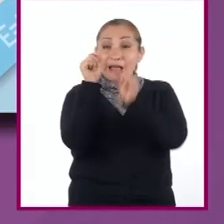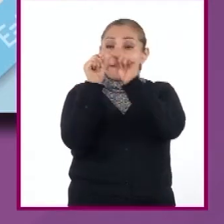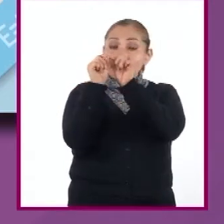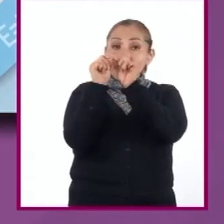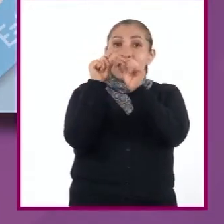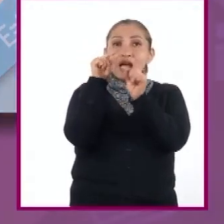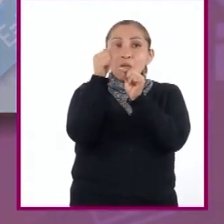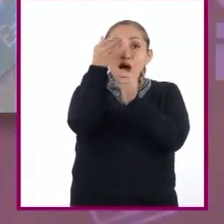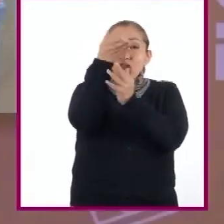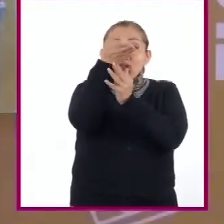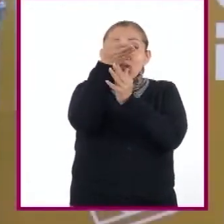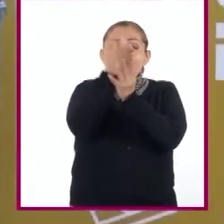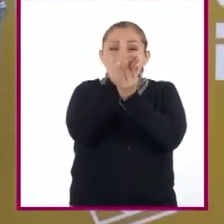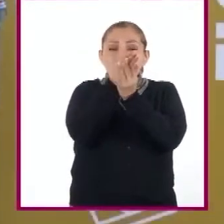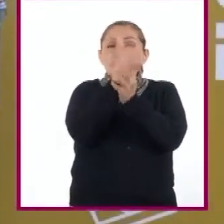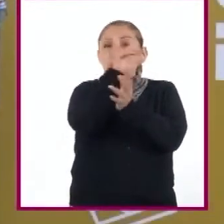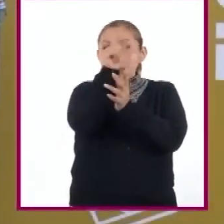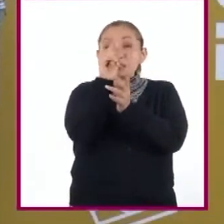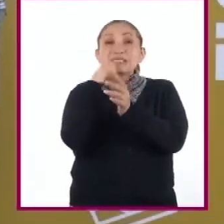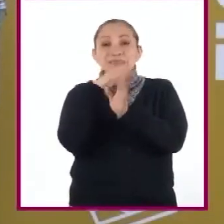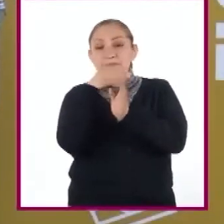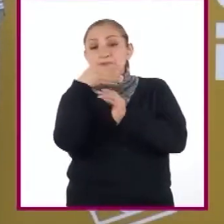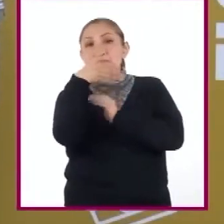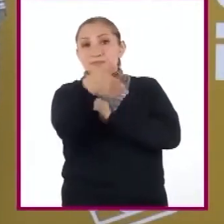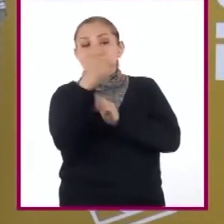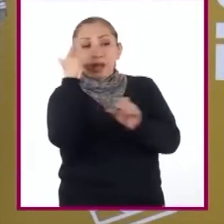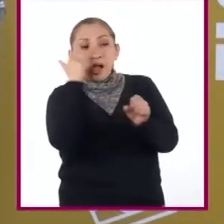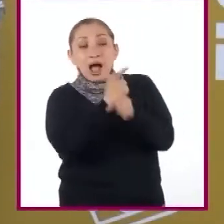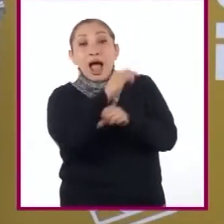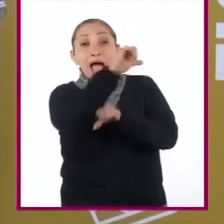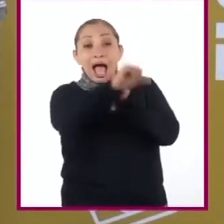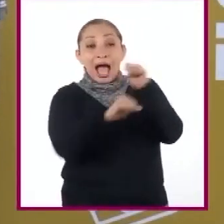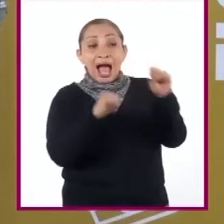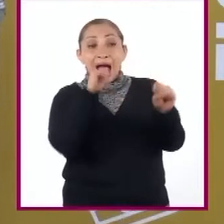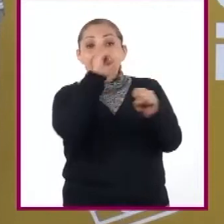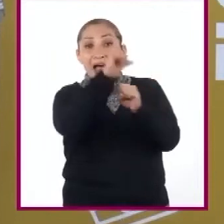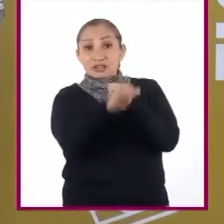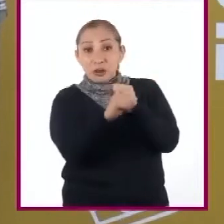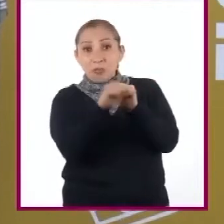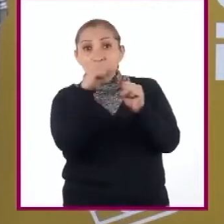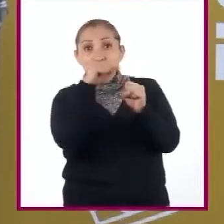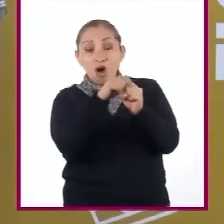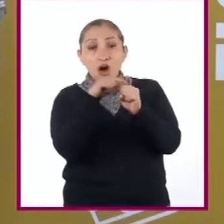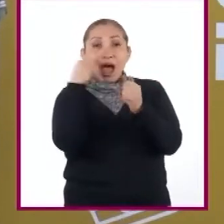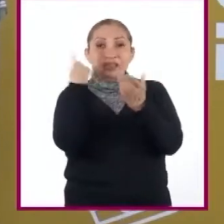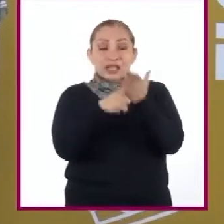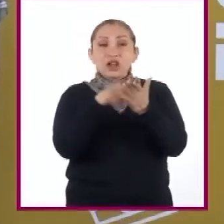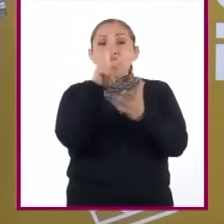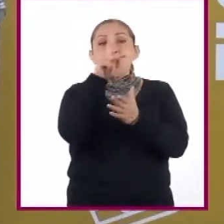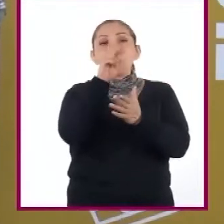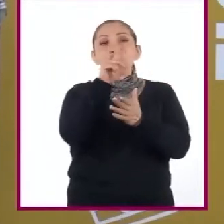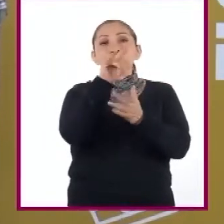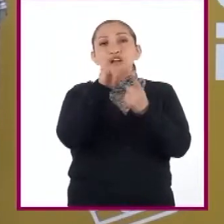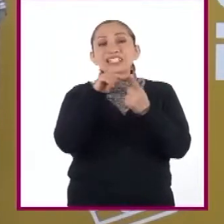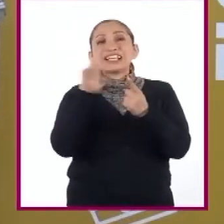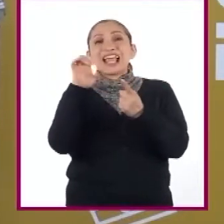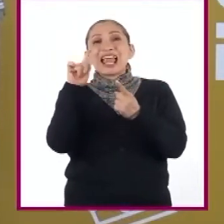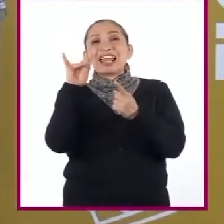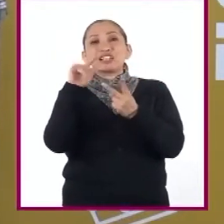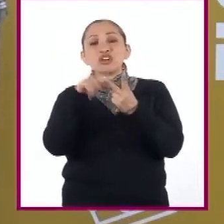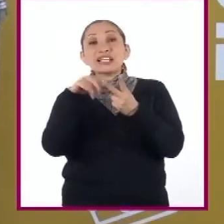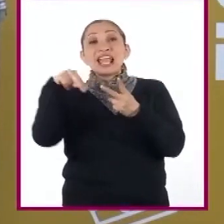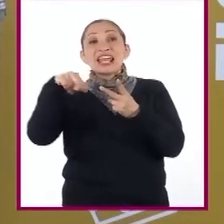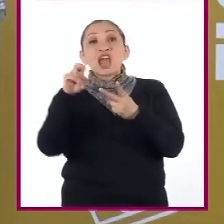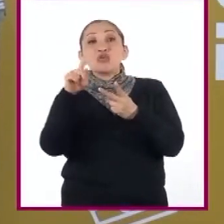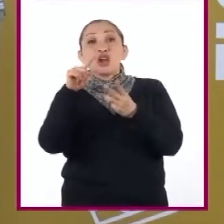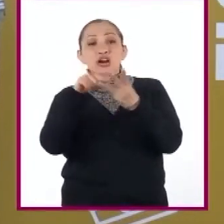se subdivide, como más tarde se logró al descubrir que los átomos están formados por protones, neutrones y electrones, deja